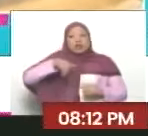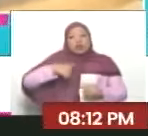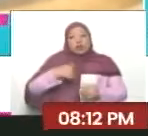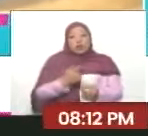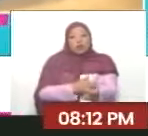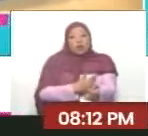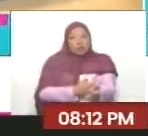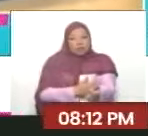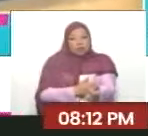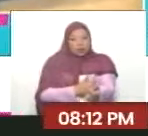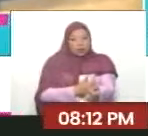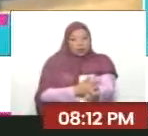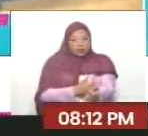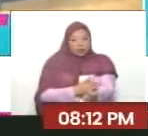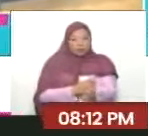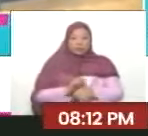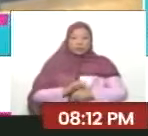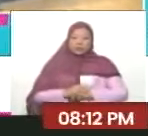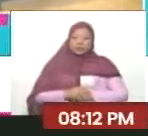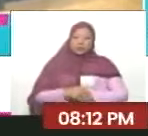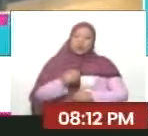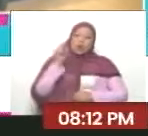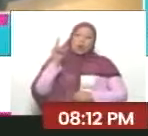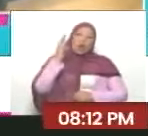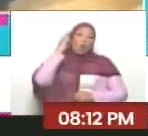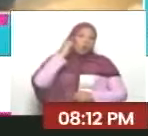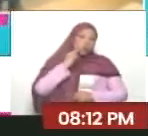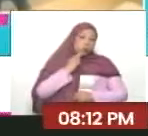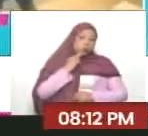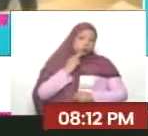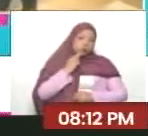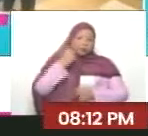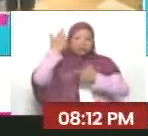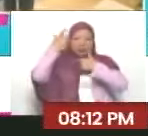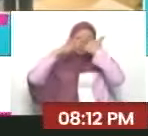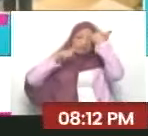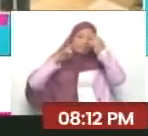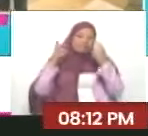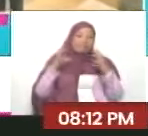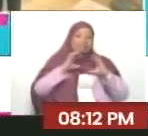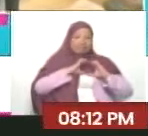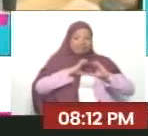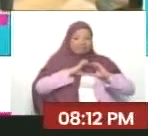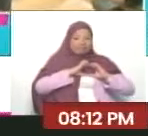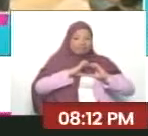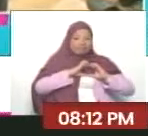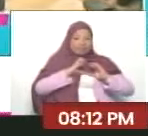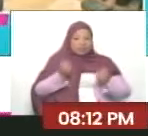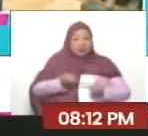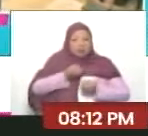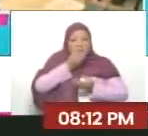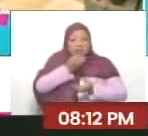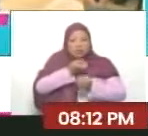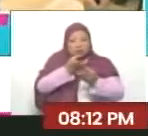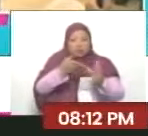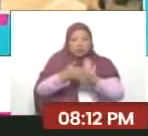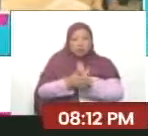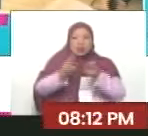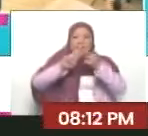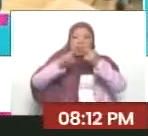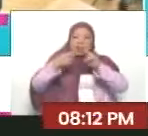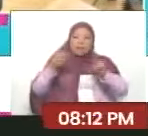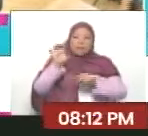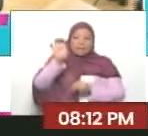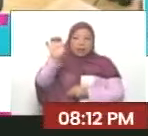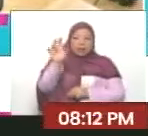hermanos, y con Bolívar llevamos, y con Chávez llevamos, el mensaje de la patria